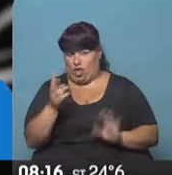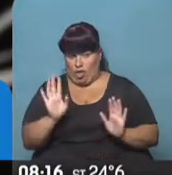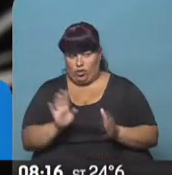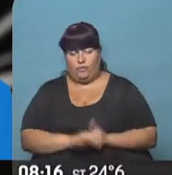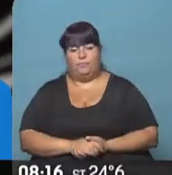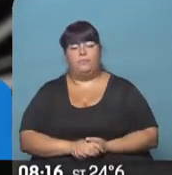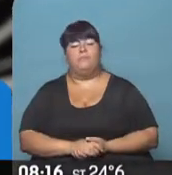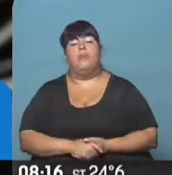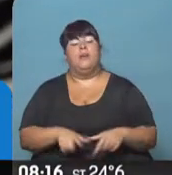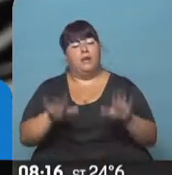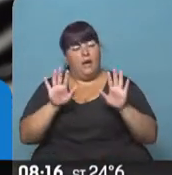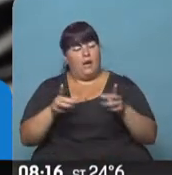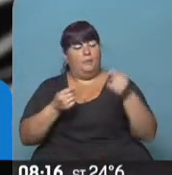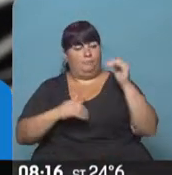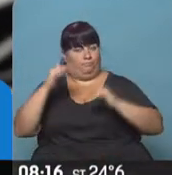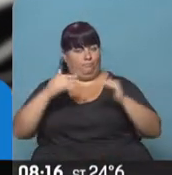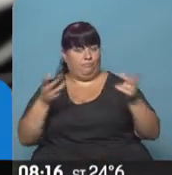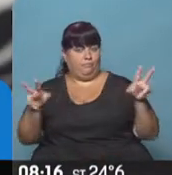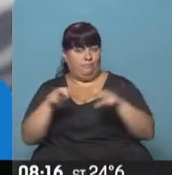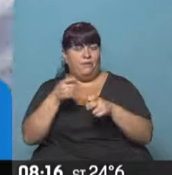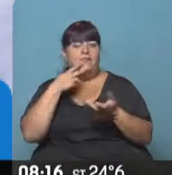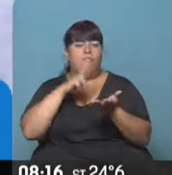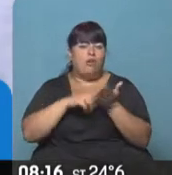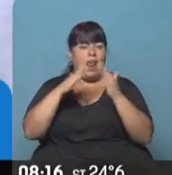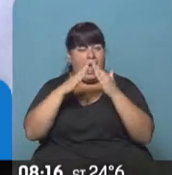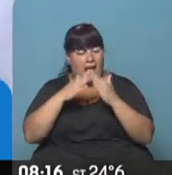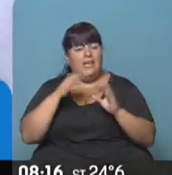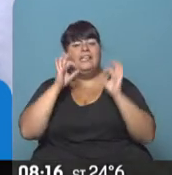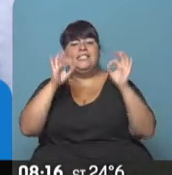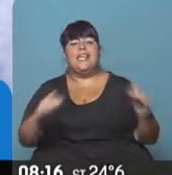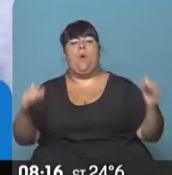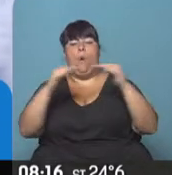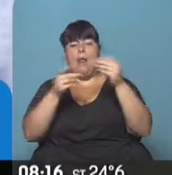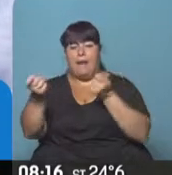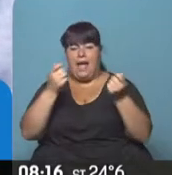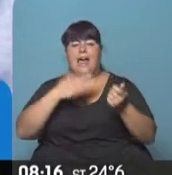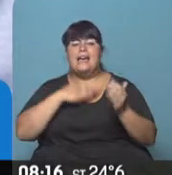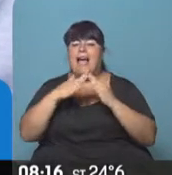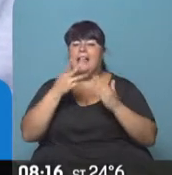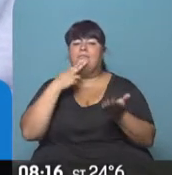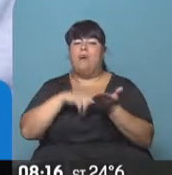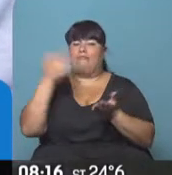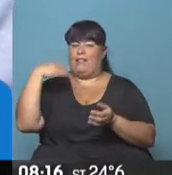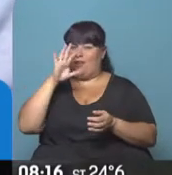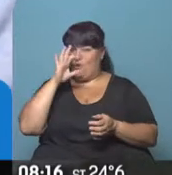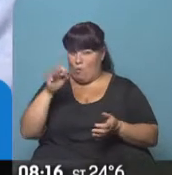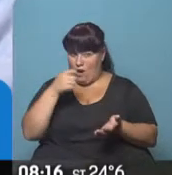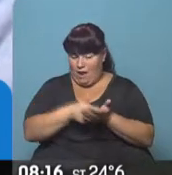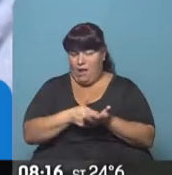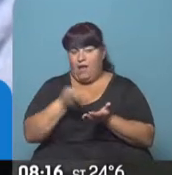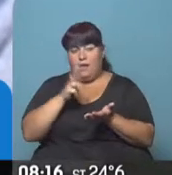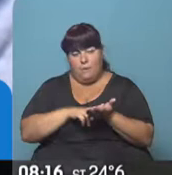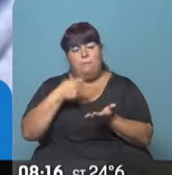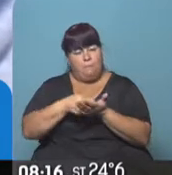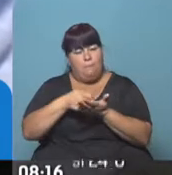2022. Así, la cotización fiscal de los inmuebles alcanzará a la del mercado y propiedades que no tributaban bienes personales